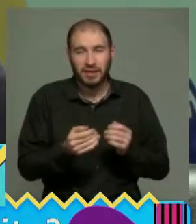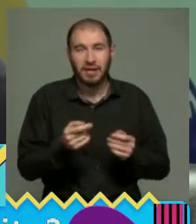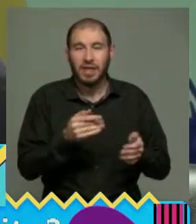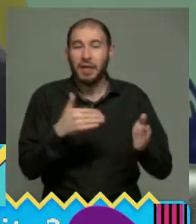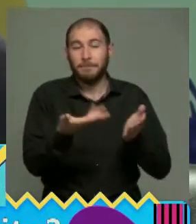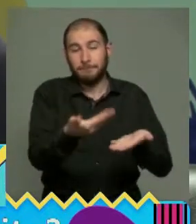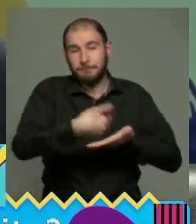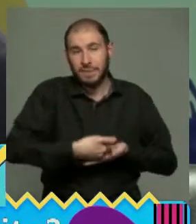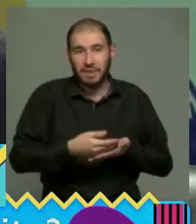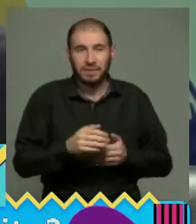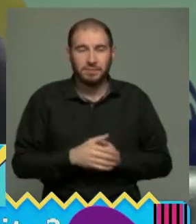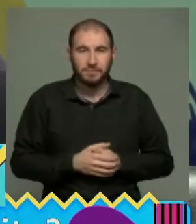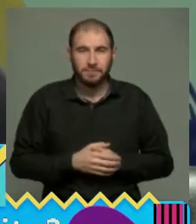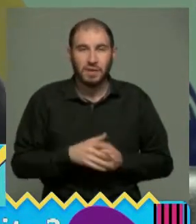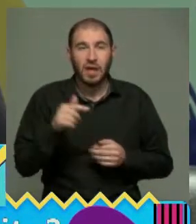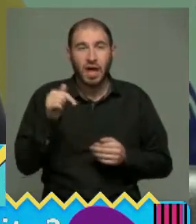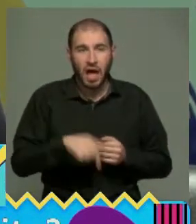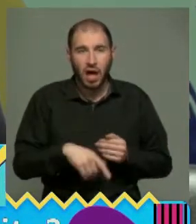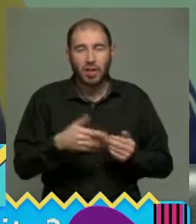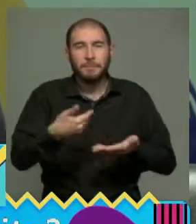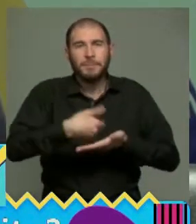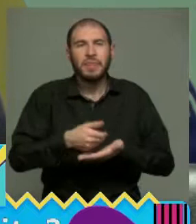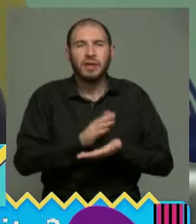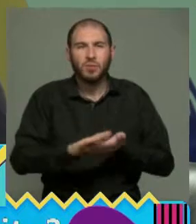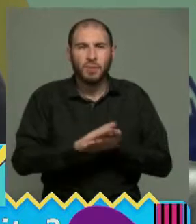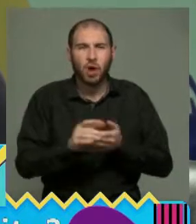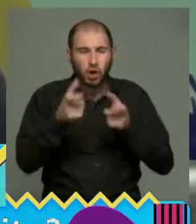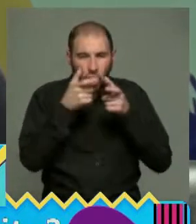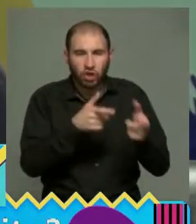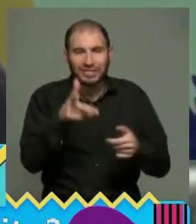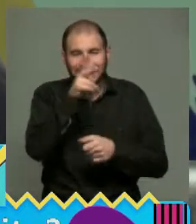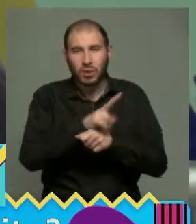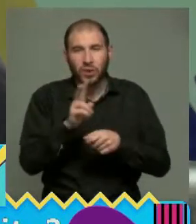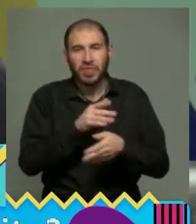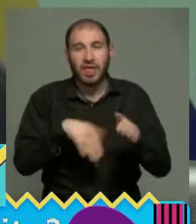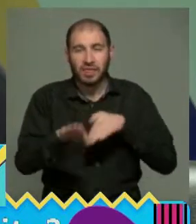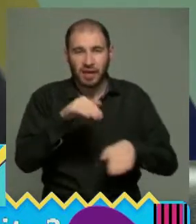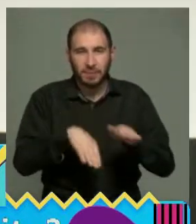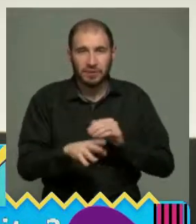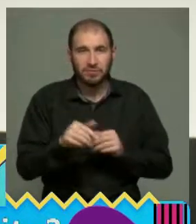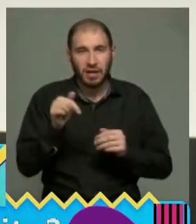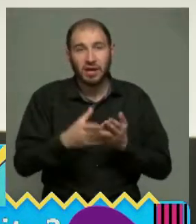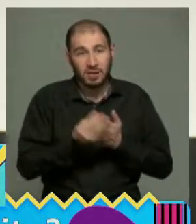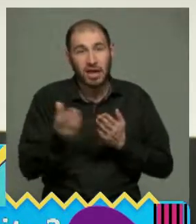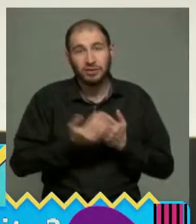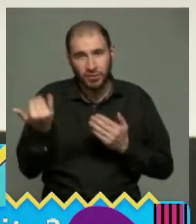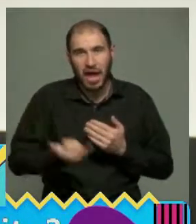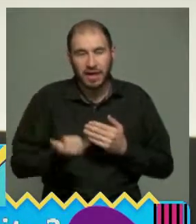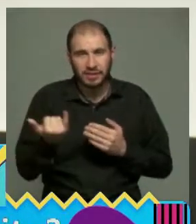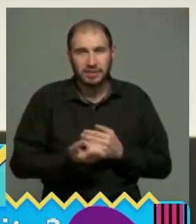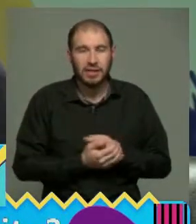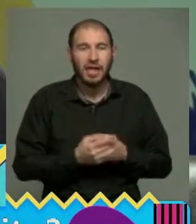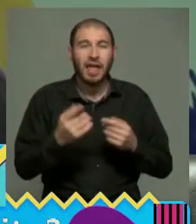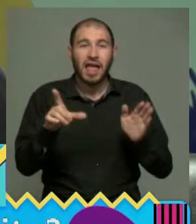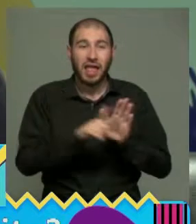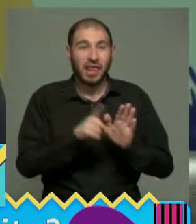nuevas demandas. Hoy aparece como una nueva demanda el control de la seguridad vial, que naturalmente tiene un costo. Y una cosa que